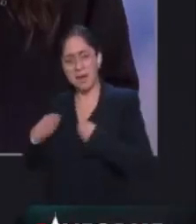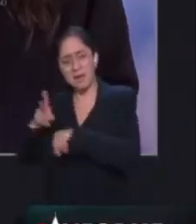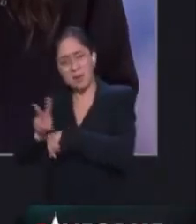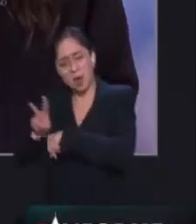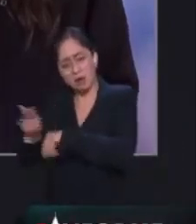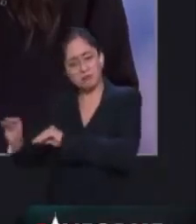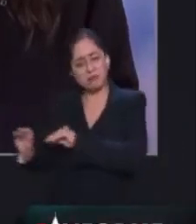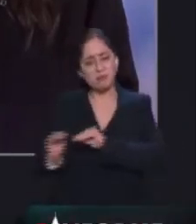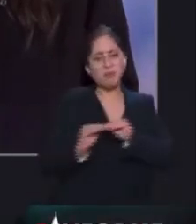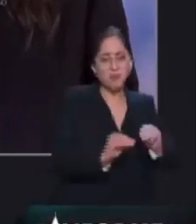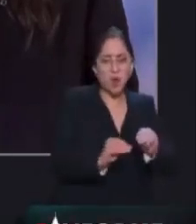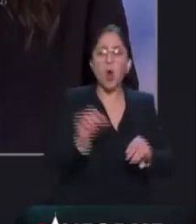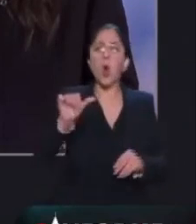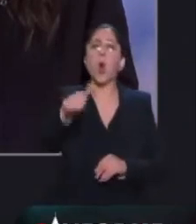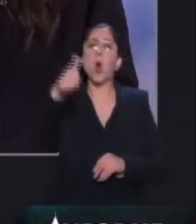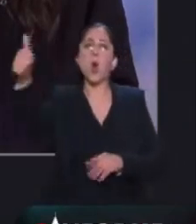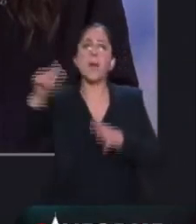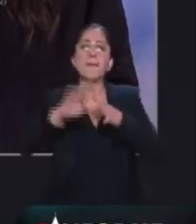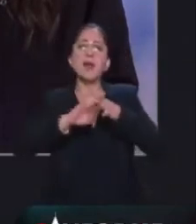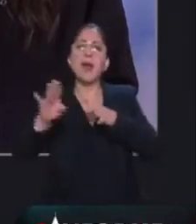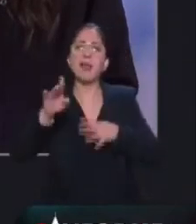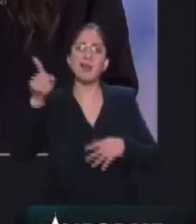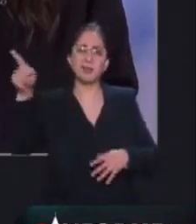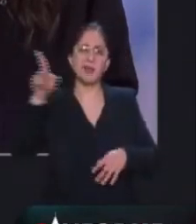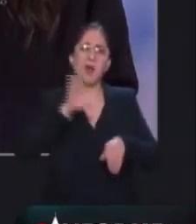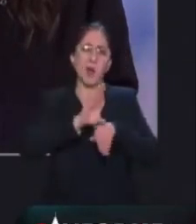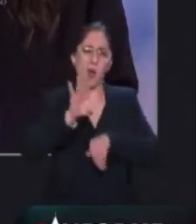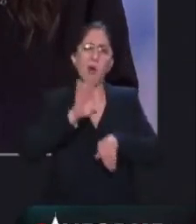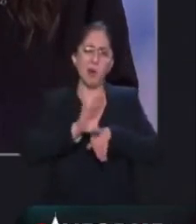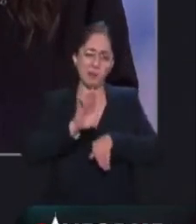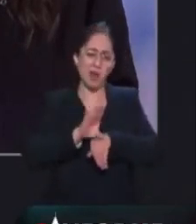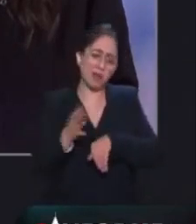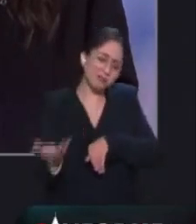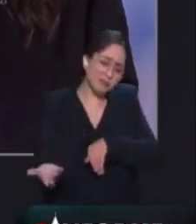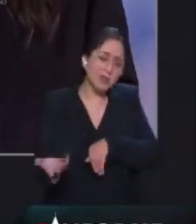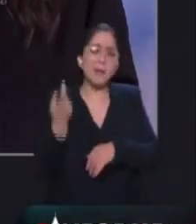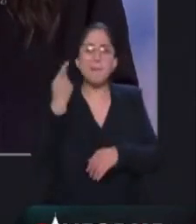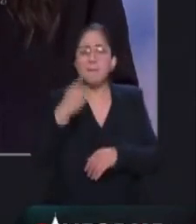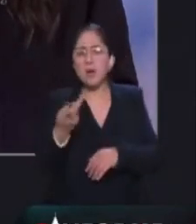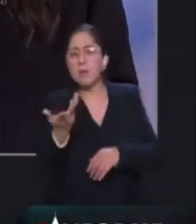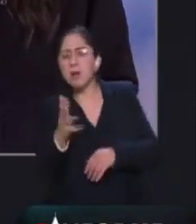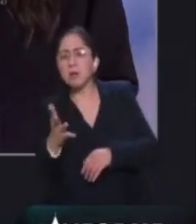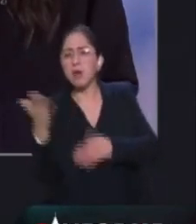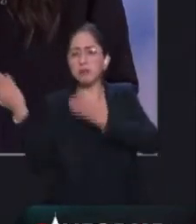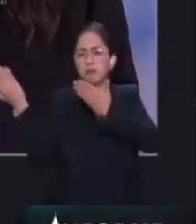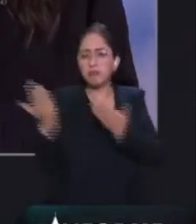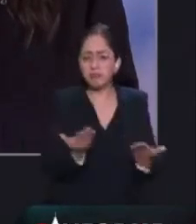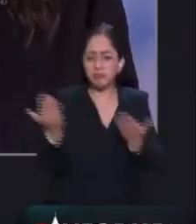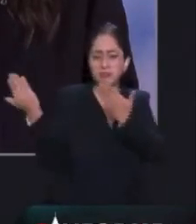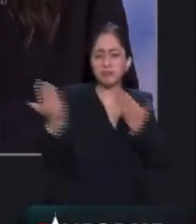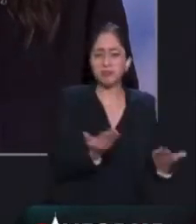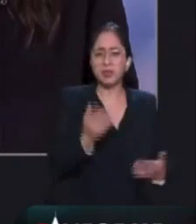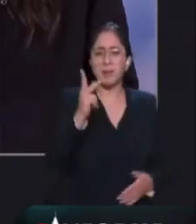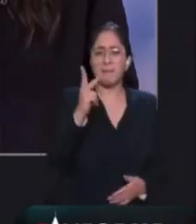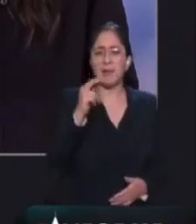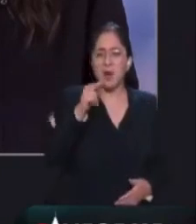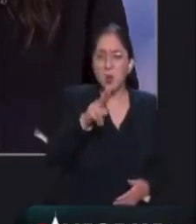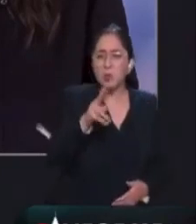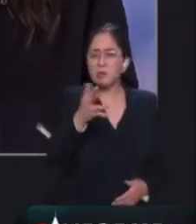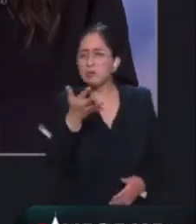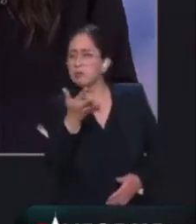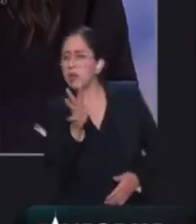otros de Colombia, que digamos, entre los que han llegado algunos